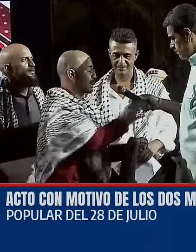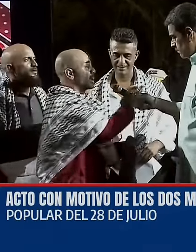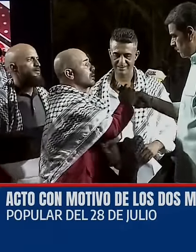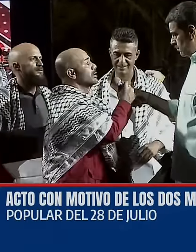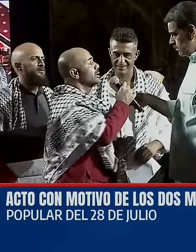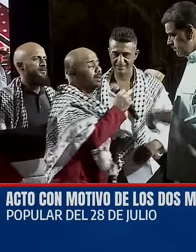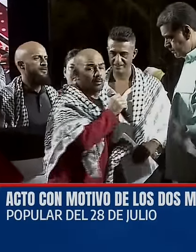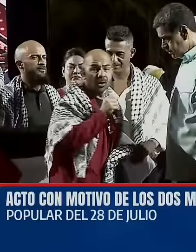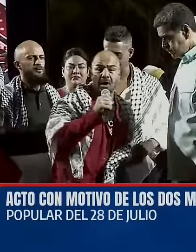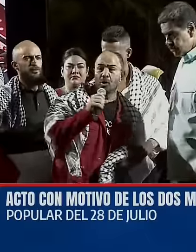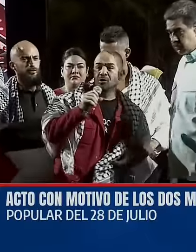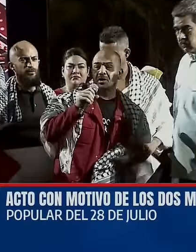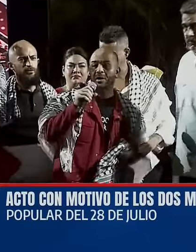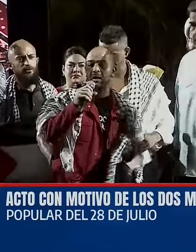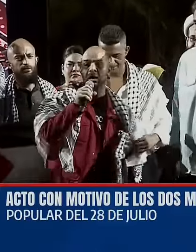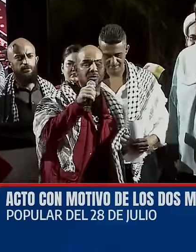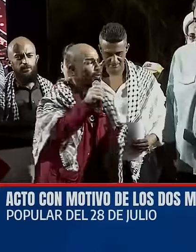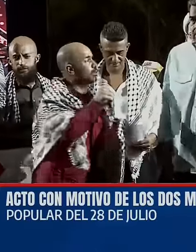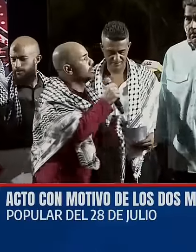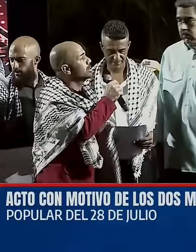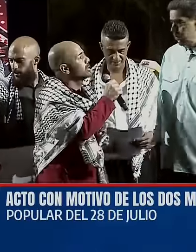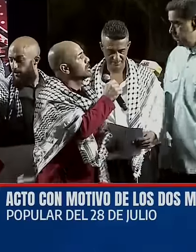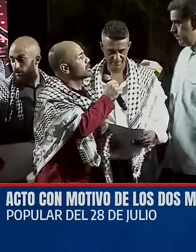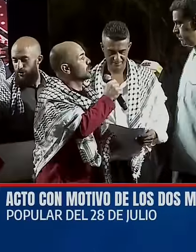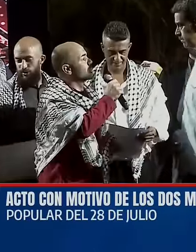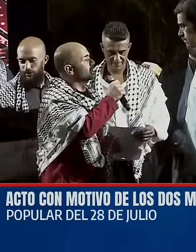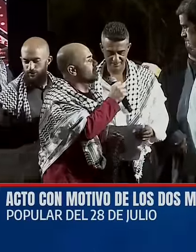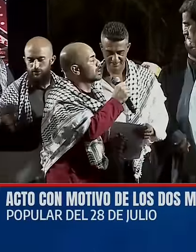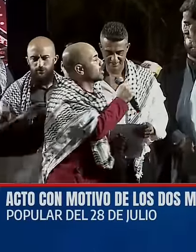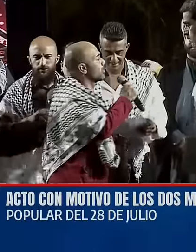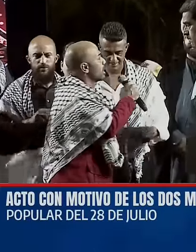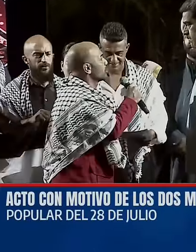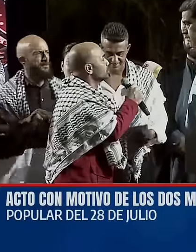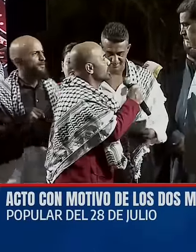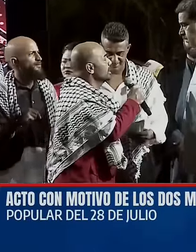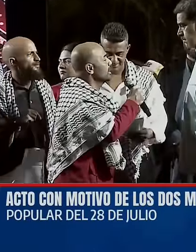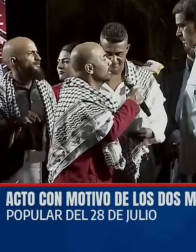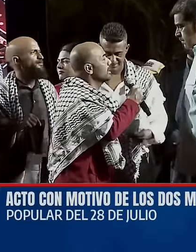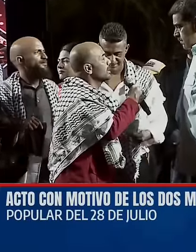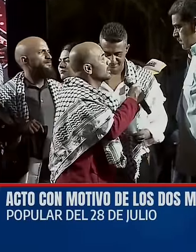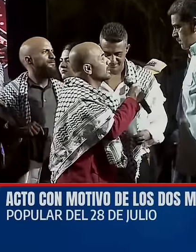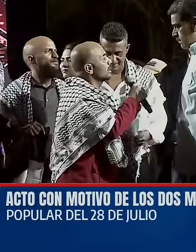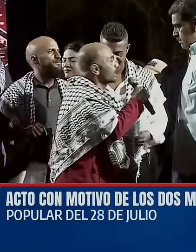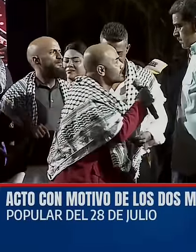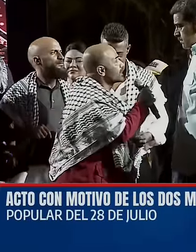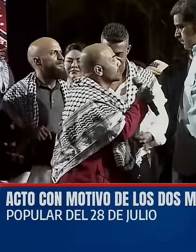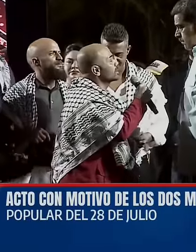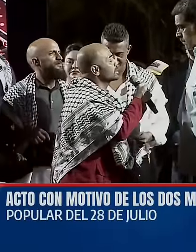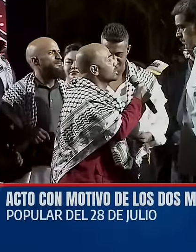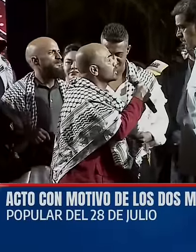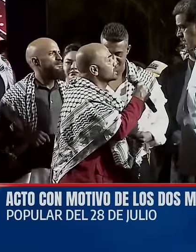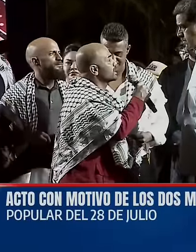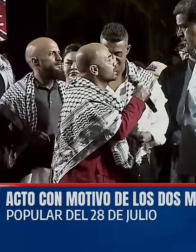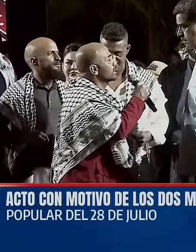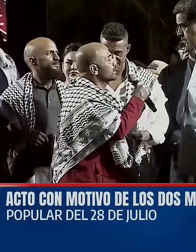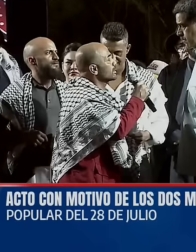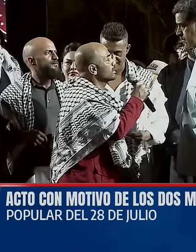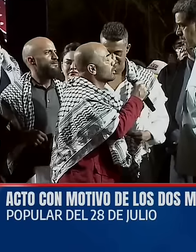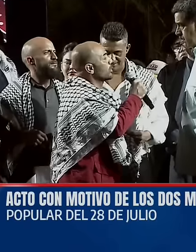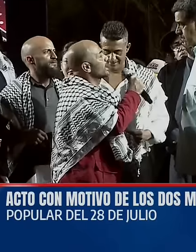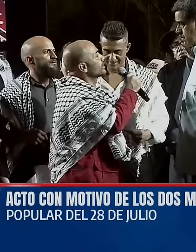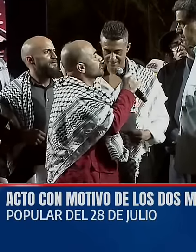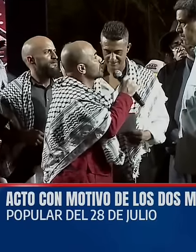¡Viva! Y darle buenas noches a todos. Señor presidente, muy buenas noches. Gracias, señor